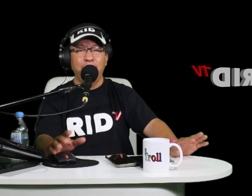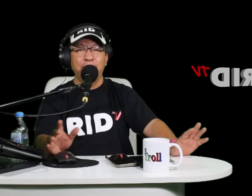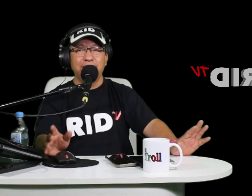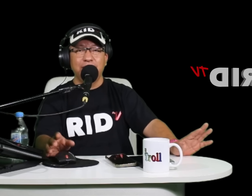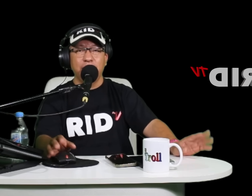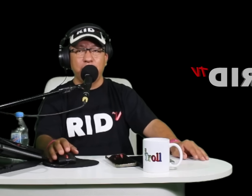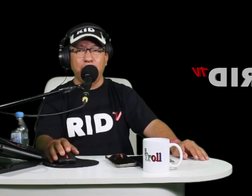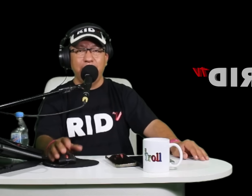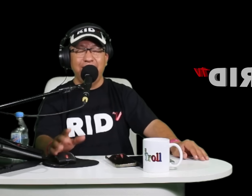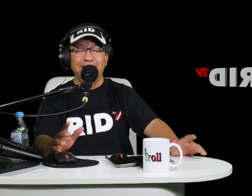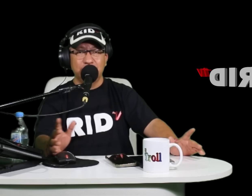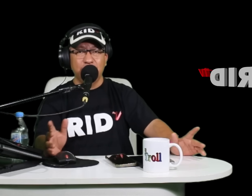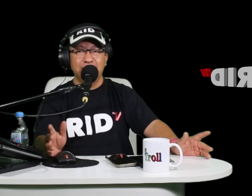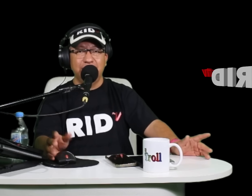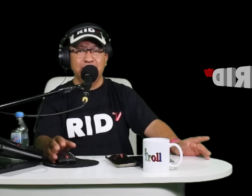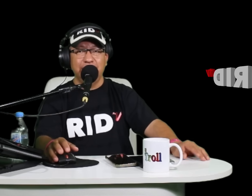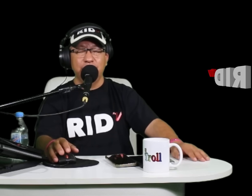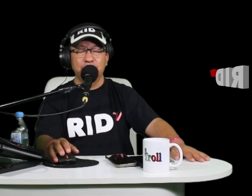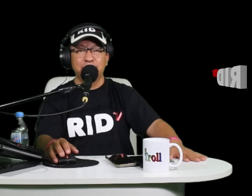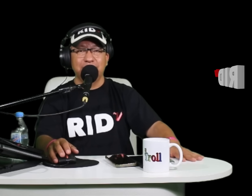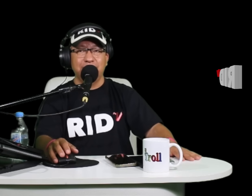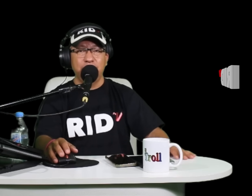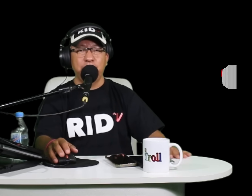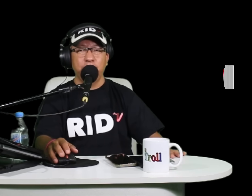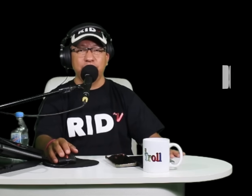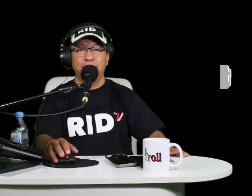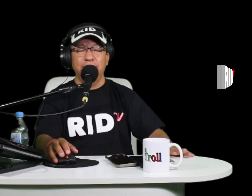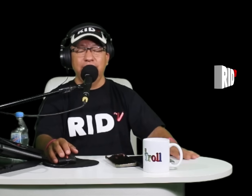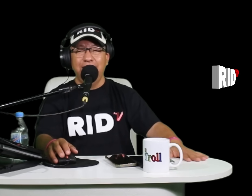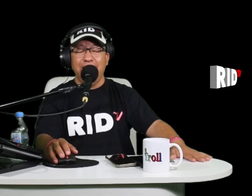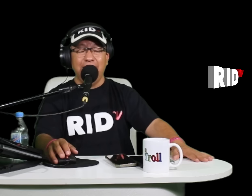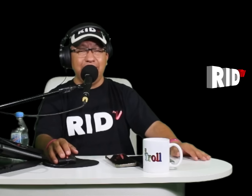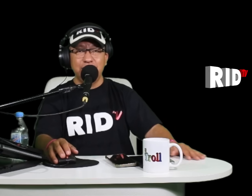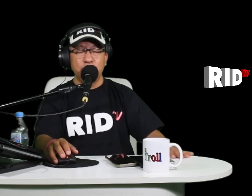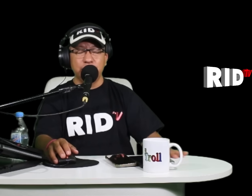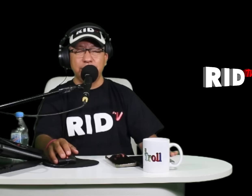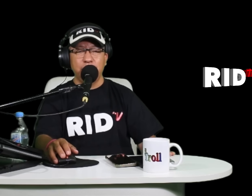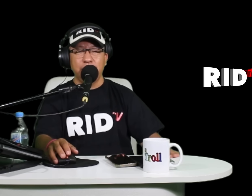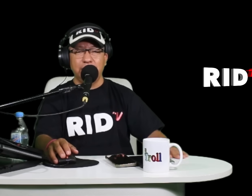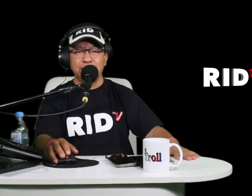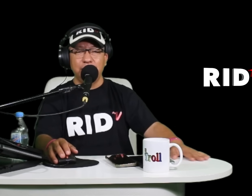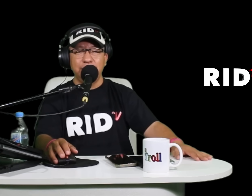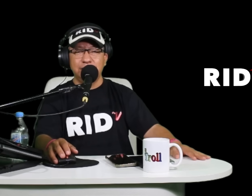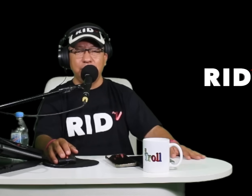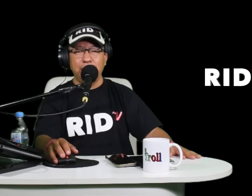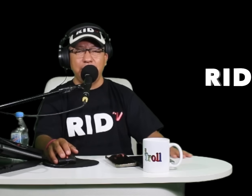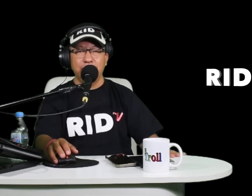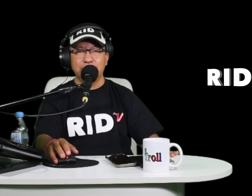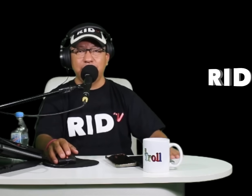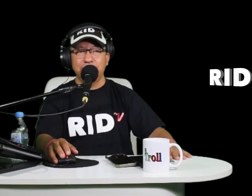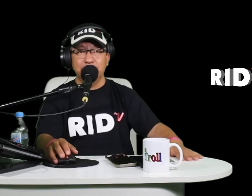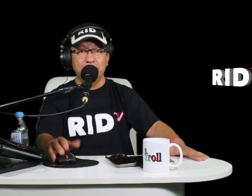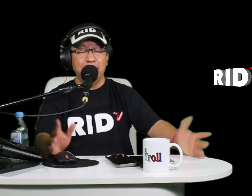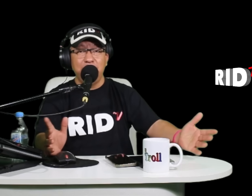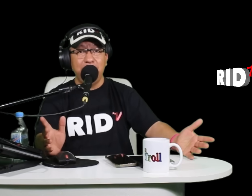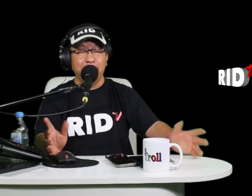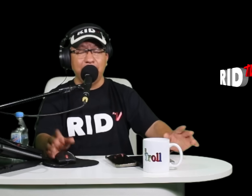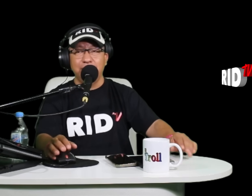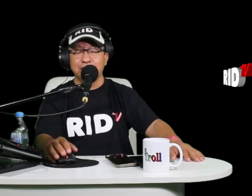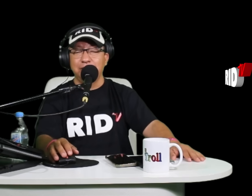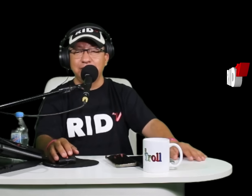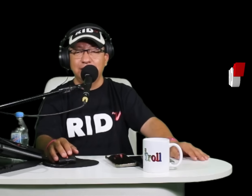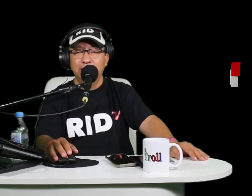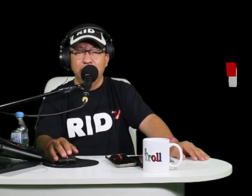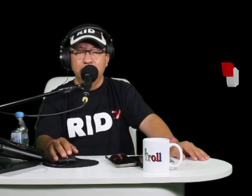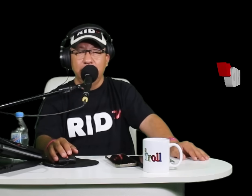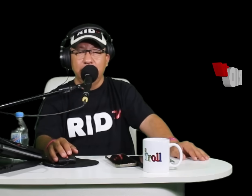Bueno luego ya se incorporó en las otras giras de ahí nos fuimos a San Luis Potosí agradezco muchísimo al San Luis nunca había ido a San Luis en mi vida había